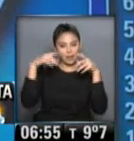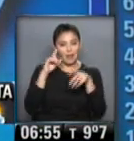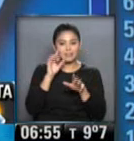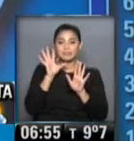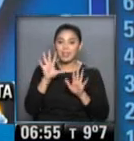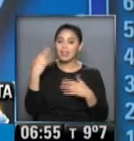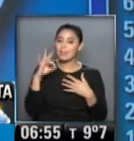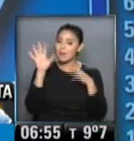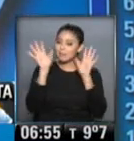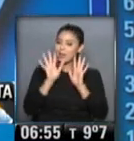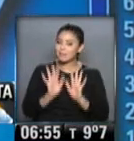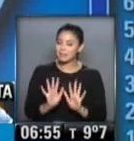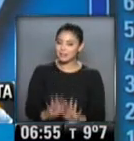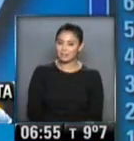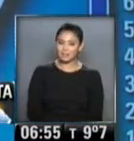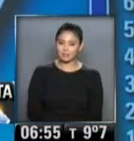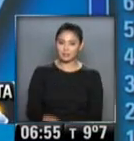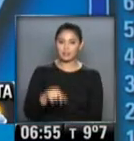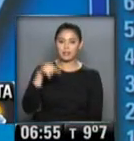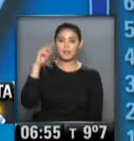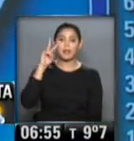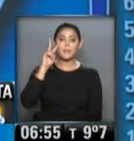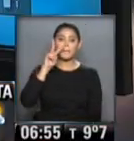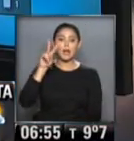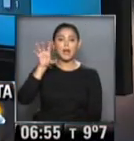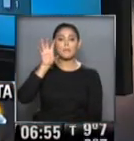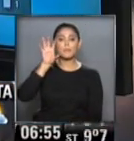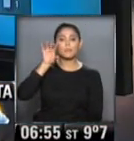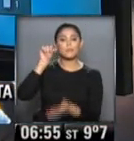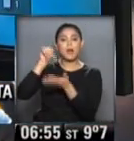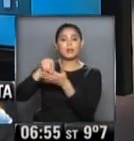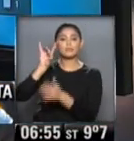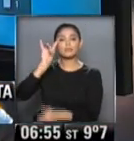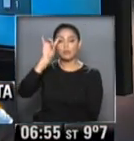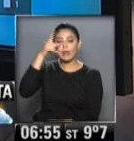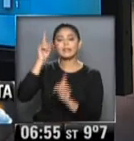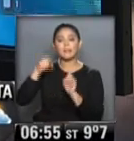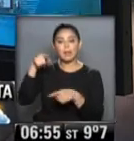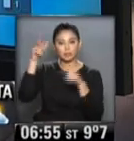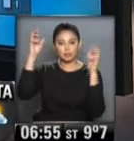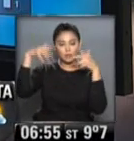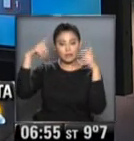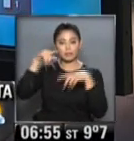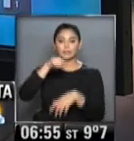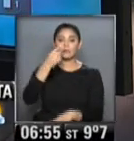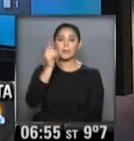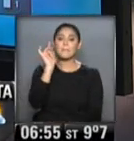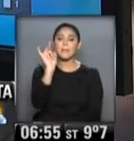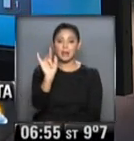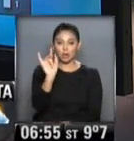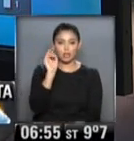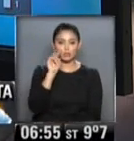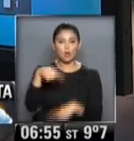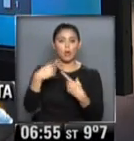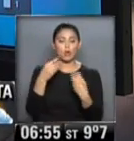Andá preparándote. Sí. República Oriental del Uruguay, Entre Ríos, lluvia también. Nos vamos al miércoles, cómo avanza